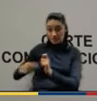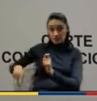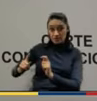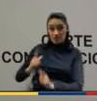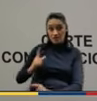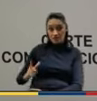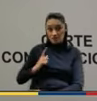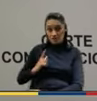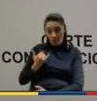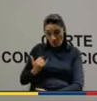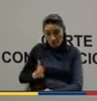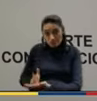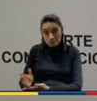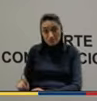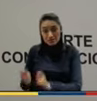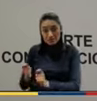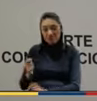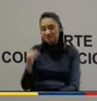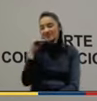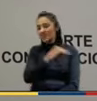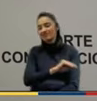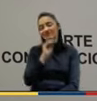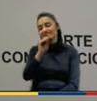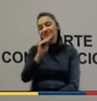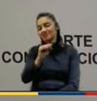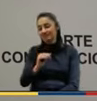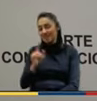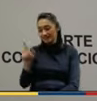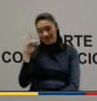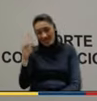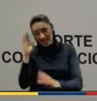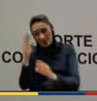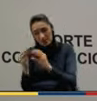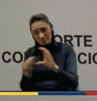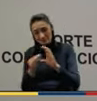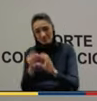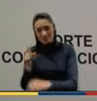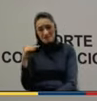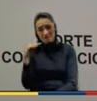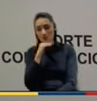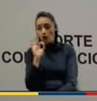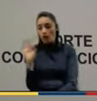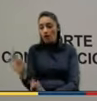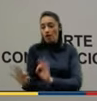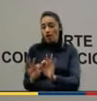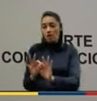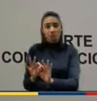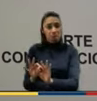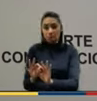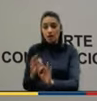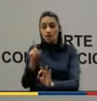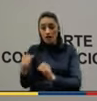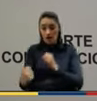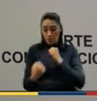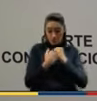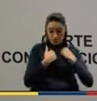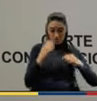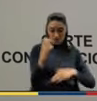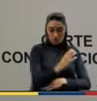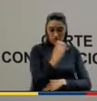humanos en Colombia. Creo que es falaz apelar a que el acuerdo y generar falsas expectativas. Ese acuerdo no dota al Estado colombiano de